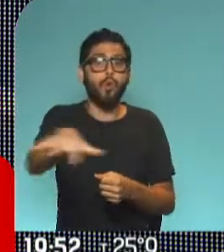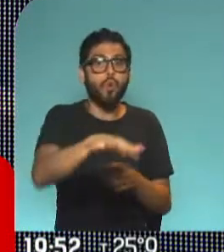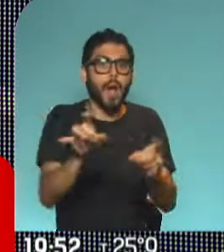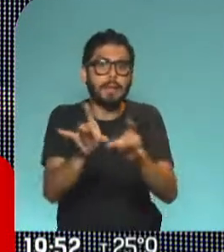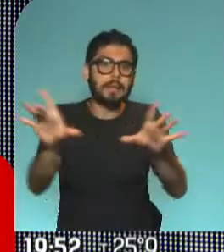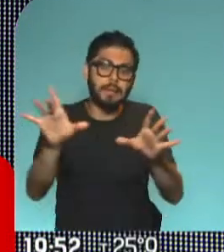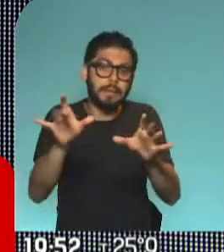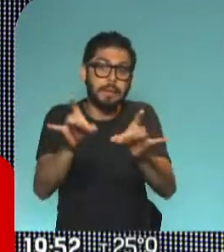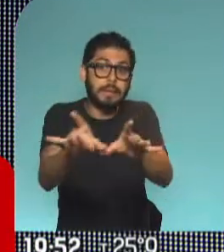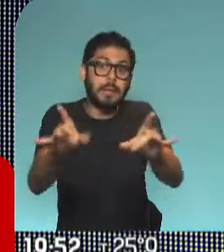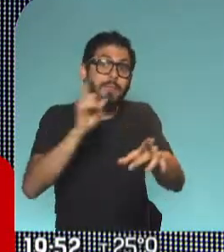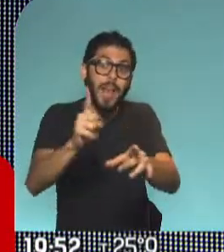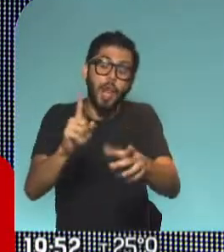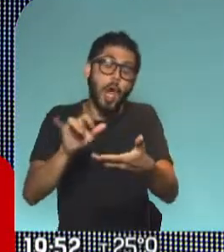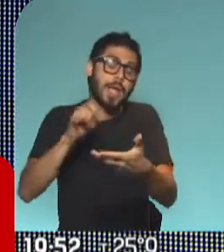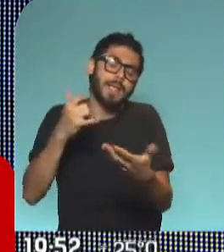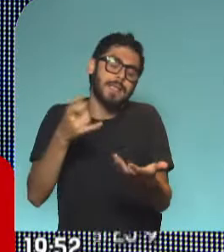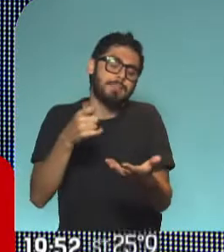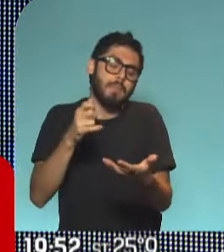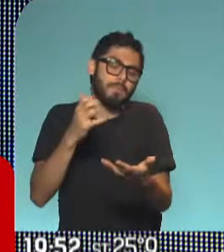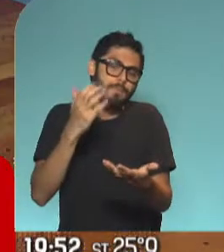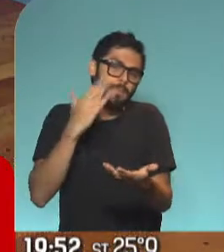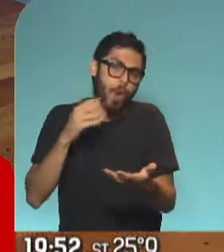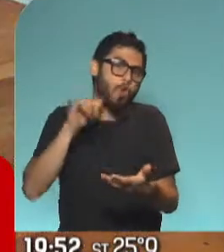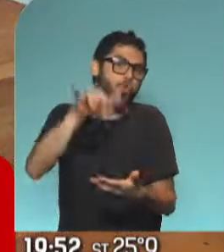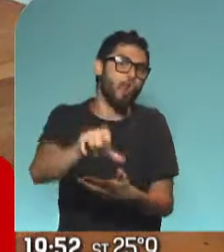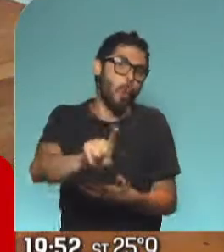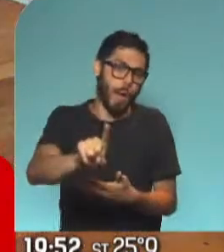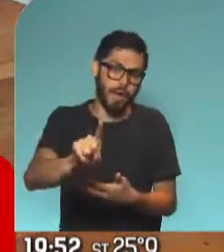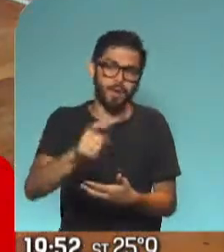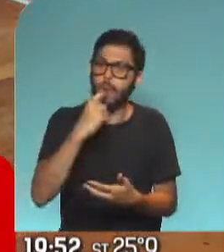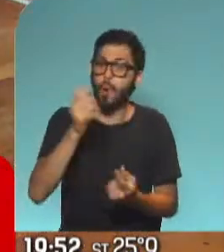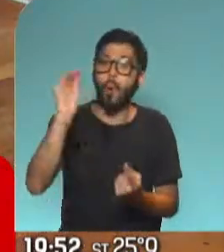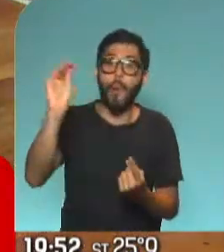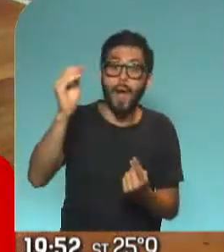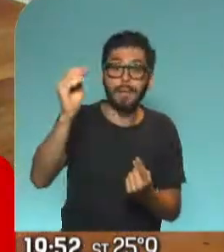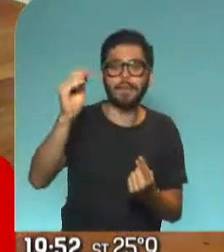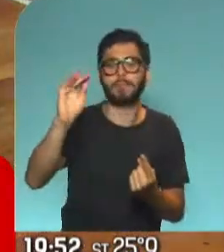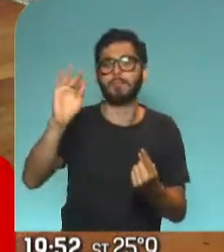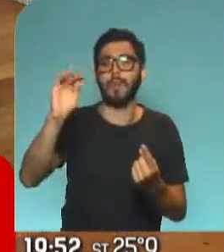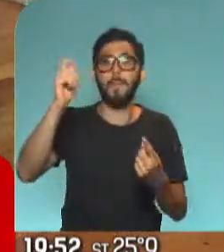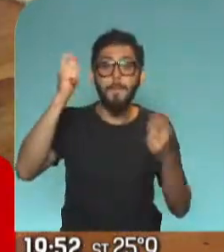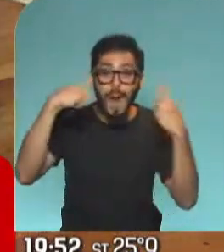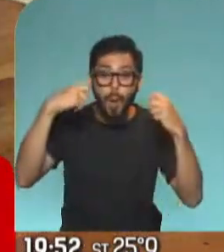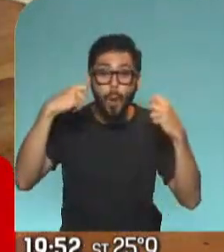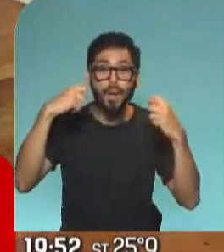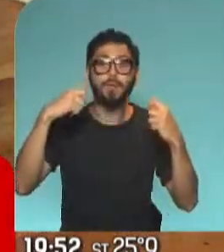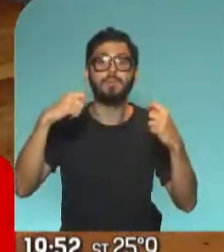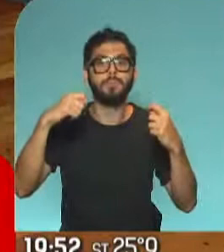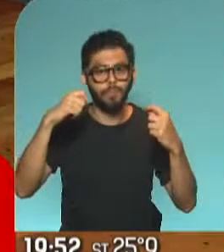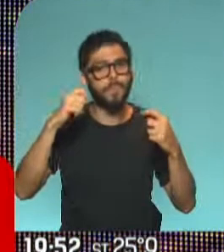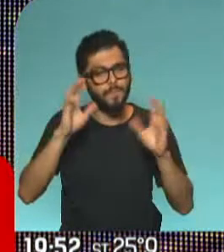viaje. No viaje. Claramente. O sea, cortar la posibilidad de un viaje estamos hablando de Brasil, Paraguay.